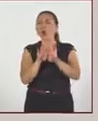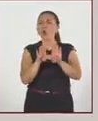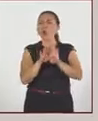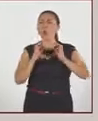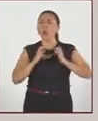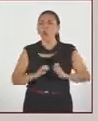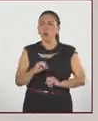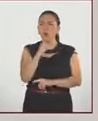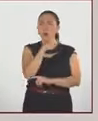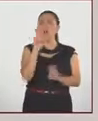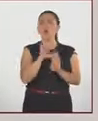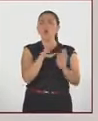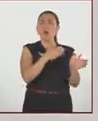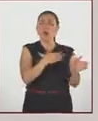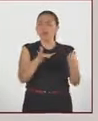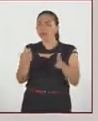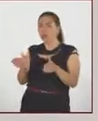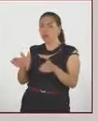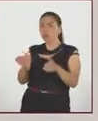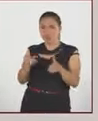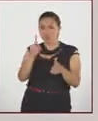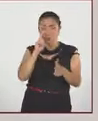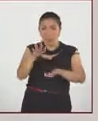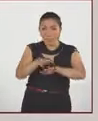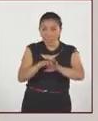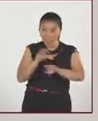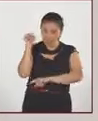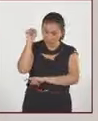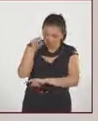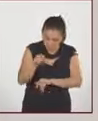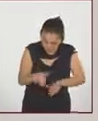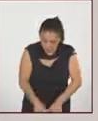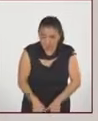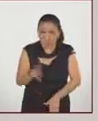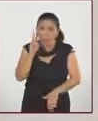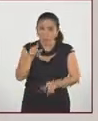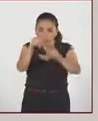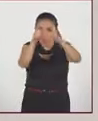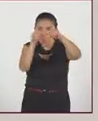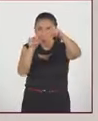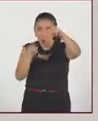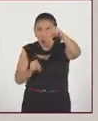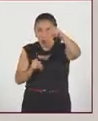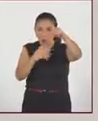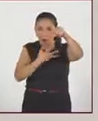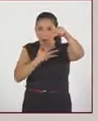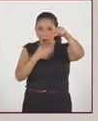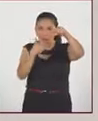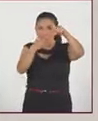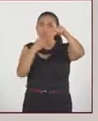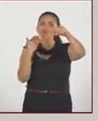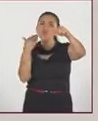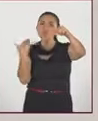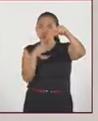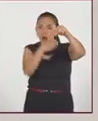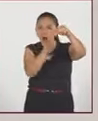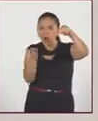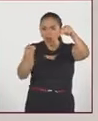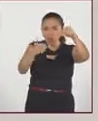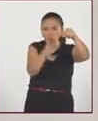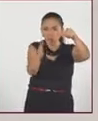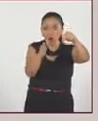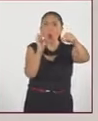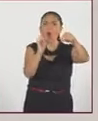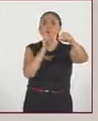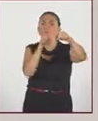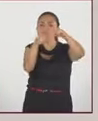de Adams, ¿no? Que al tocar los pies se ve como la columna está pues chueca, ¿no?